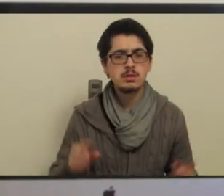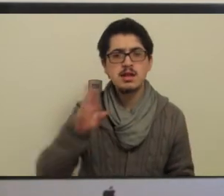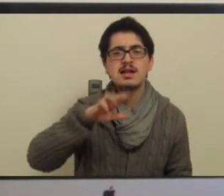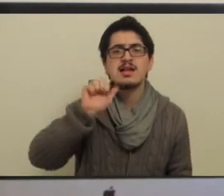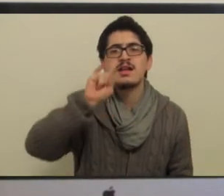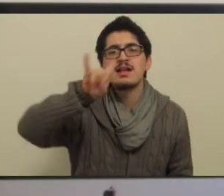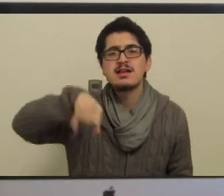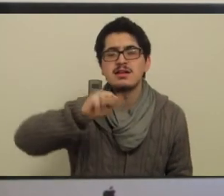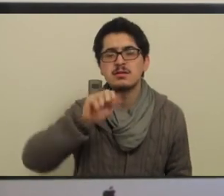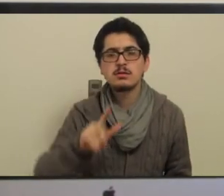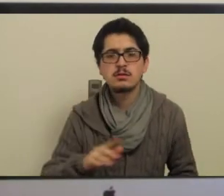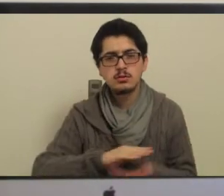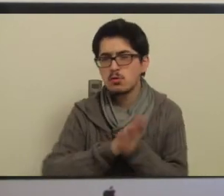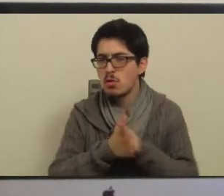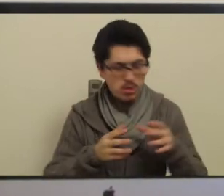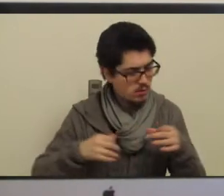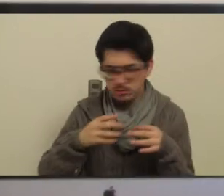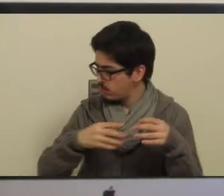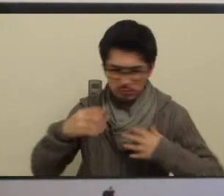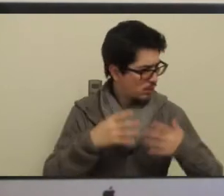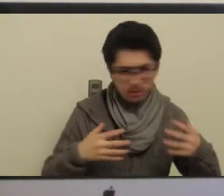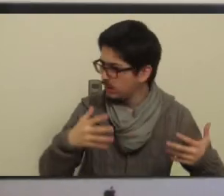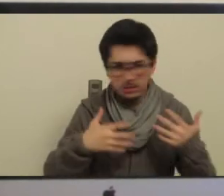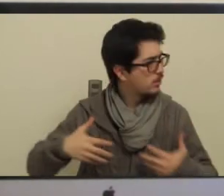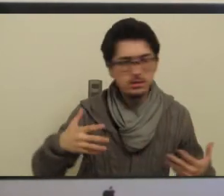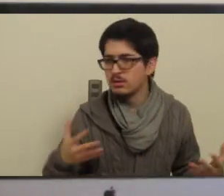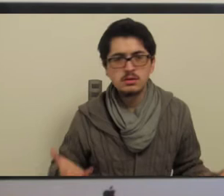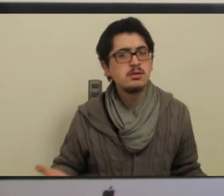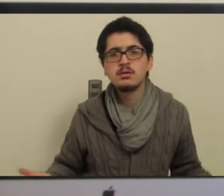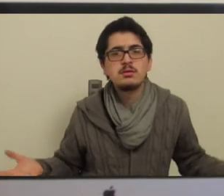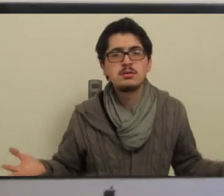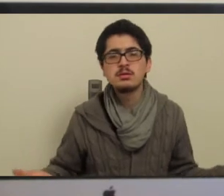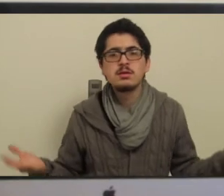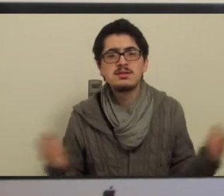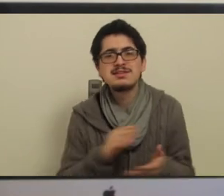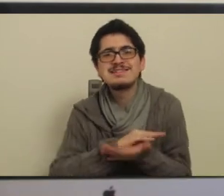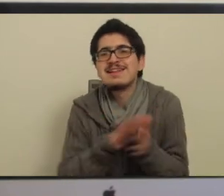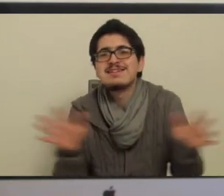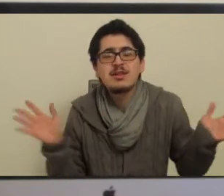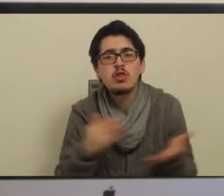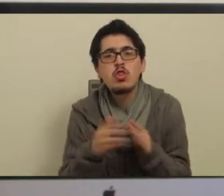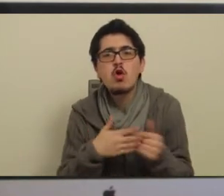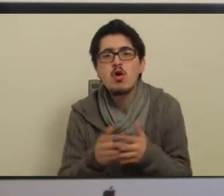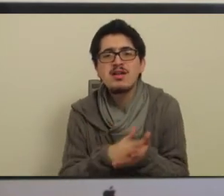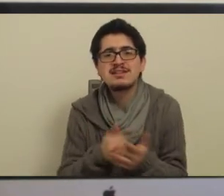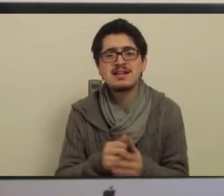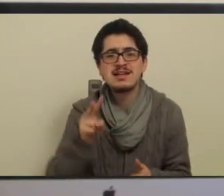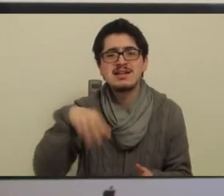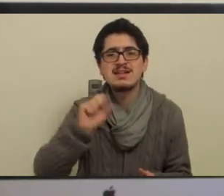llama Nana Reja. Todos la están buscando, la familia Morales por completo, que son sus patrones, la buscan, nadie sabe exactamente dónde